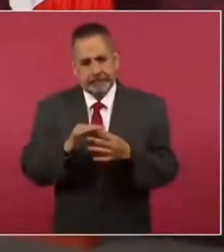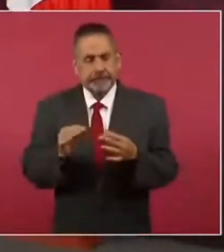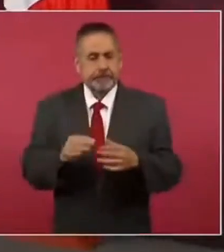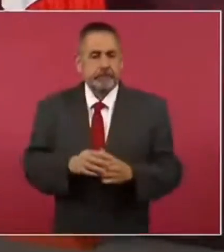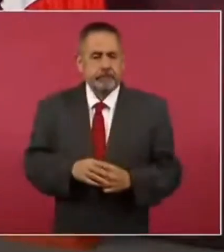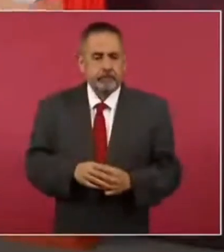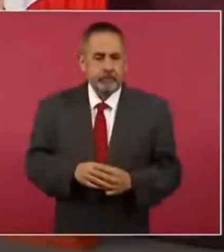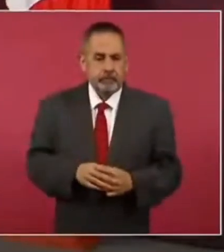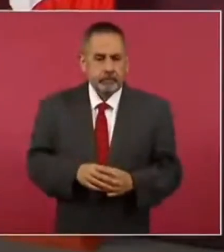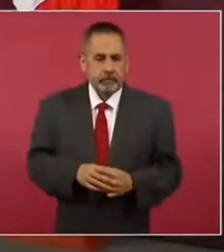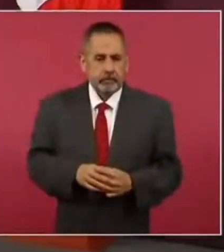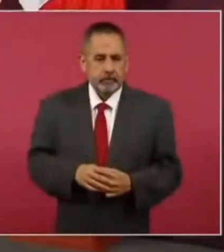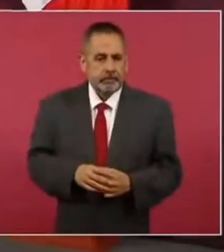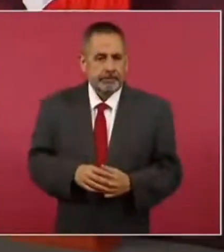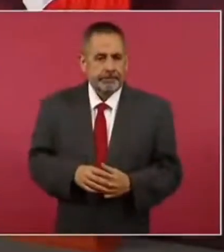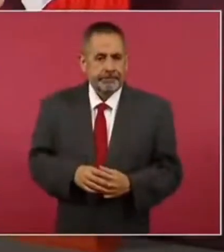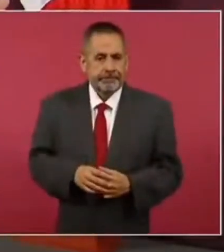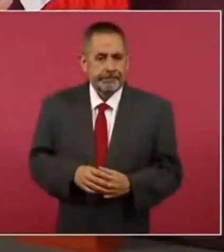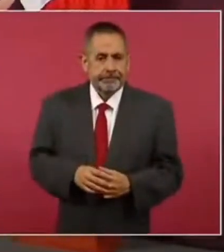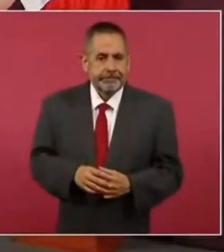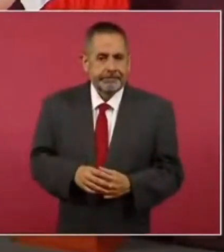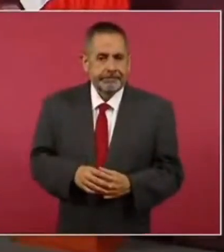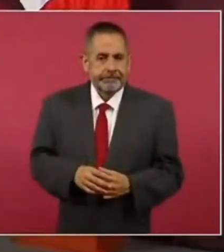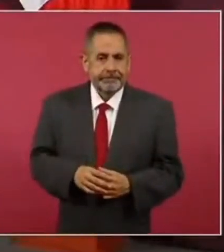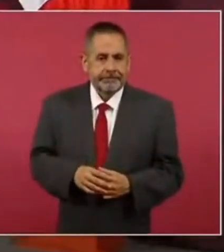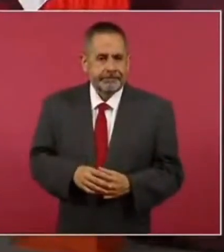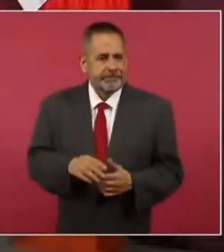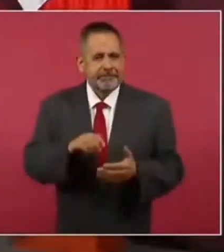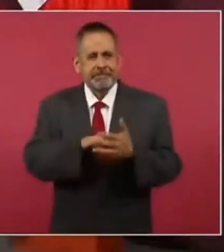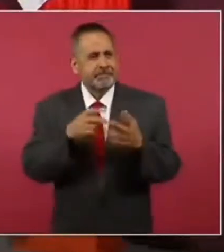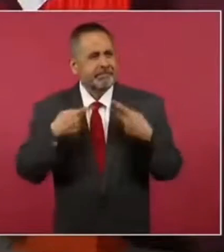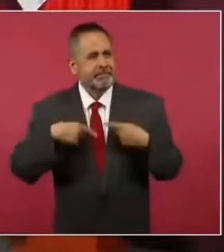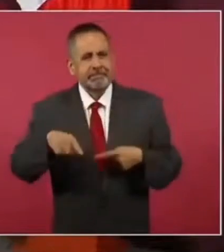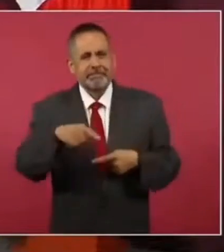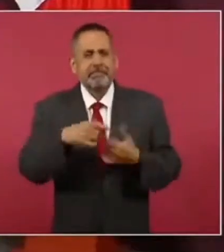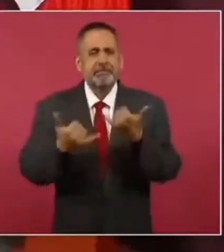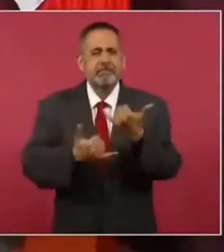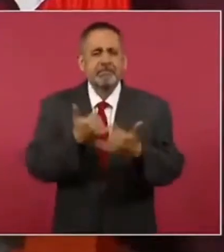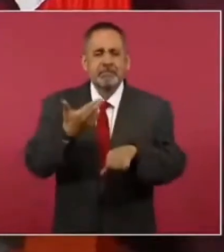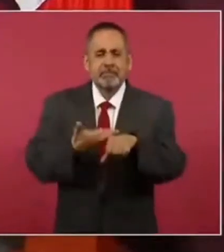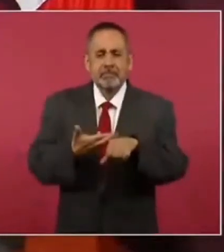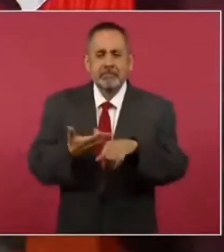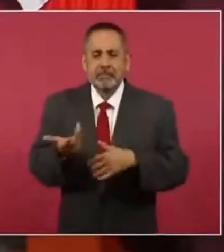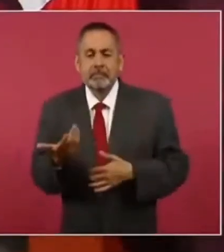le dan permiso a los basquetbolistas